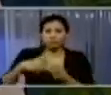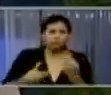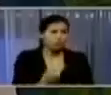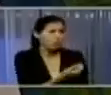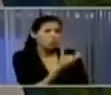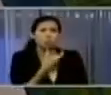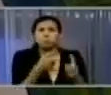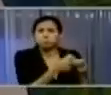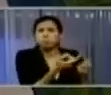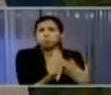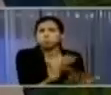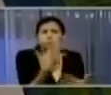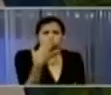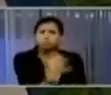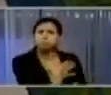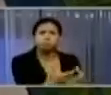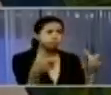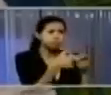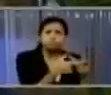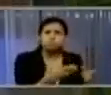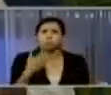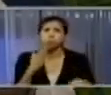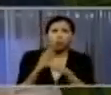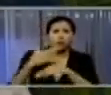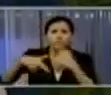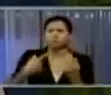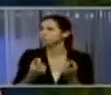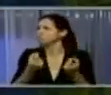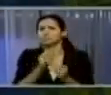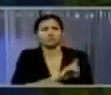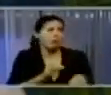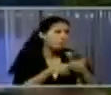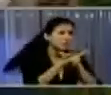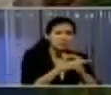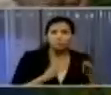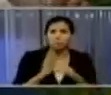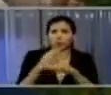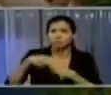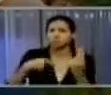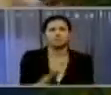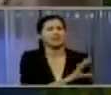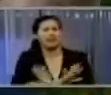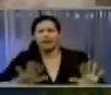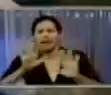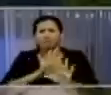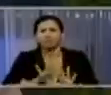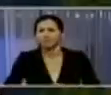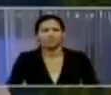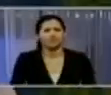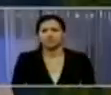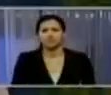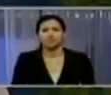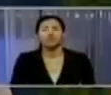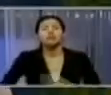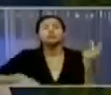4 oligarcas, ni un sabotaje, ni 4 bachaqueros. No la detiene nadie. Es una revolución de la historia.